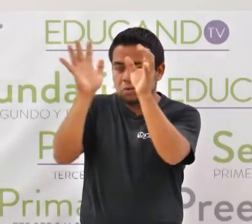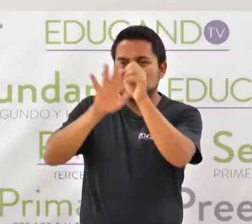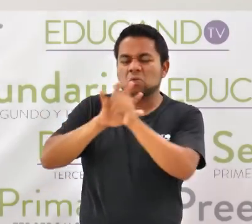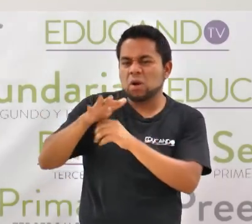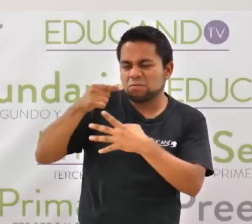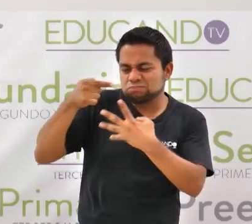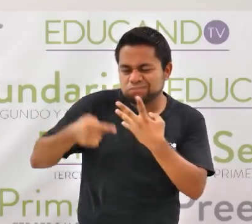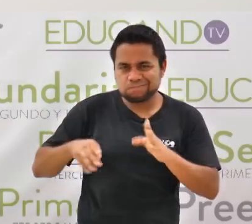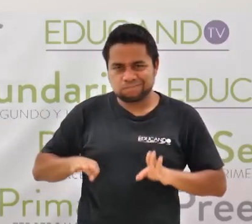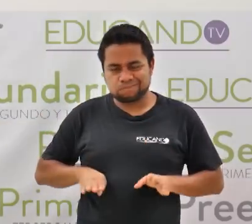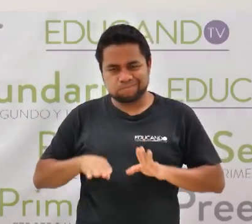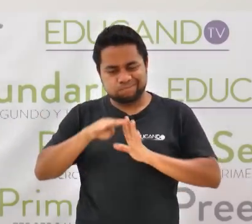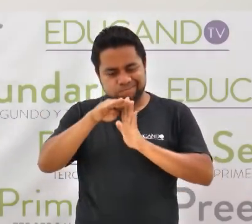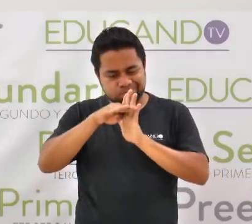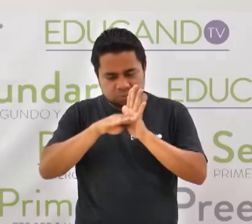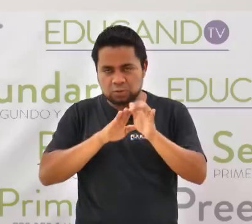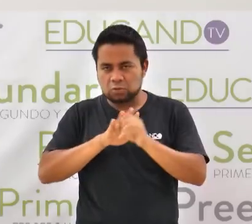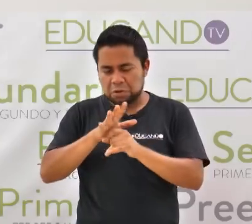historieta.